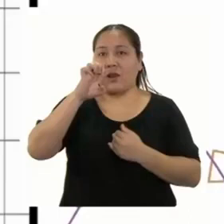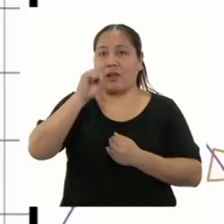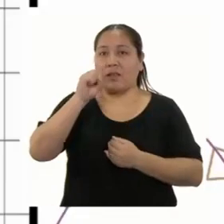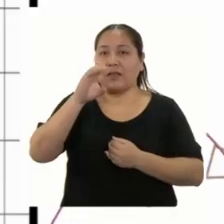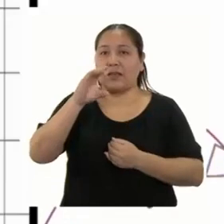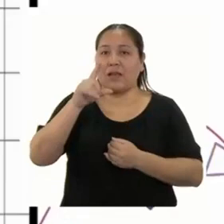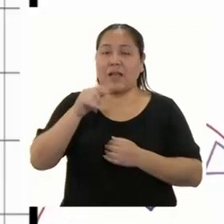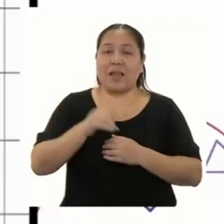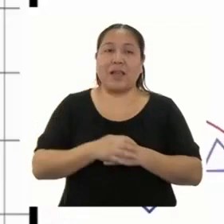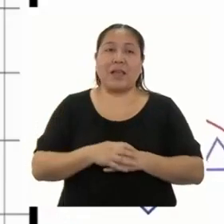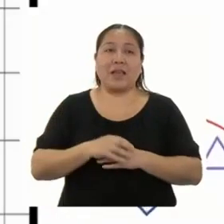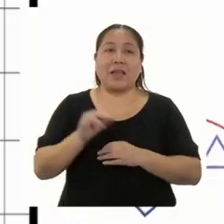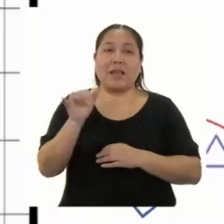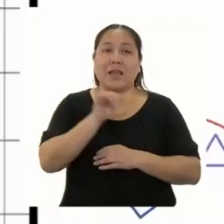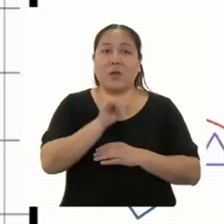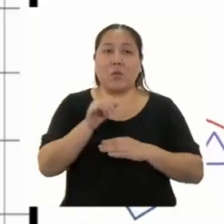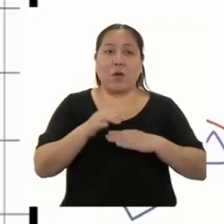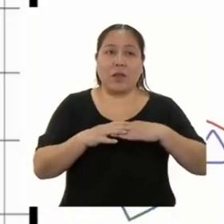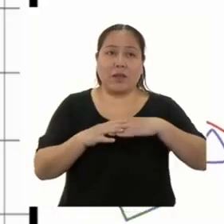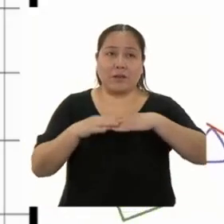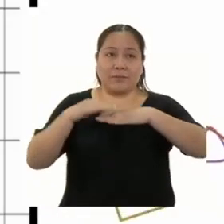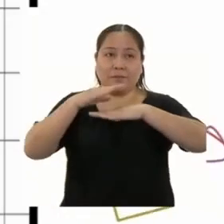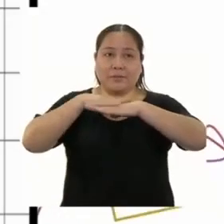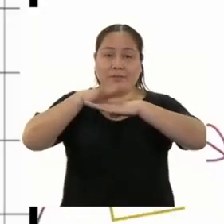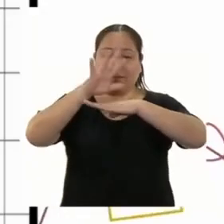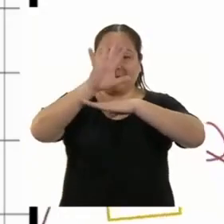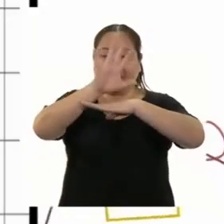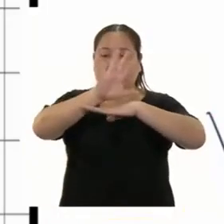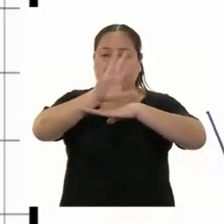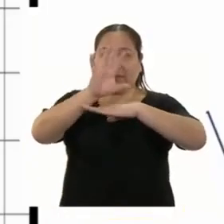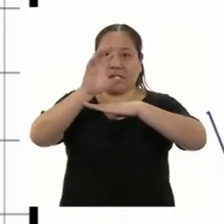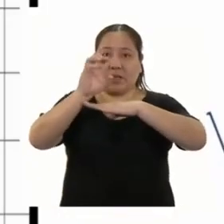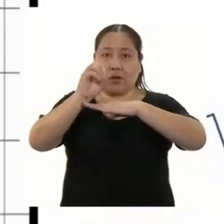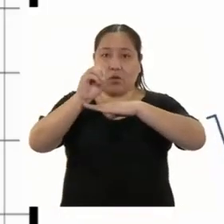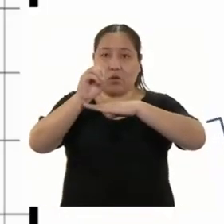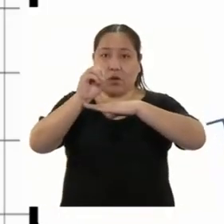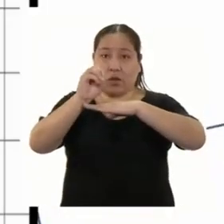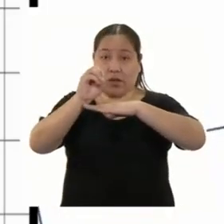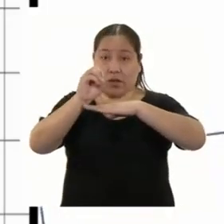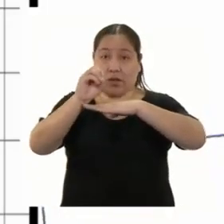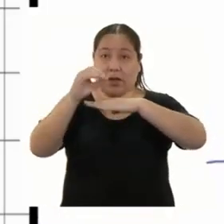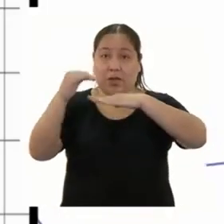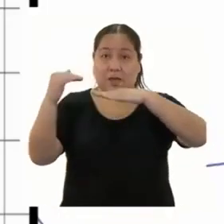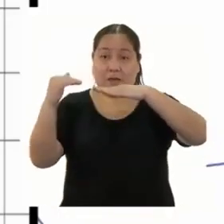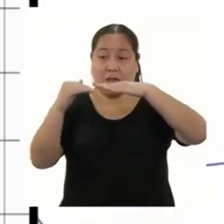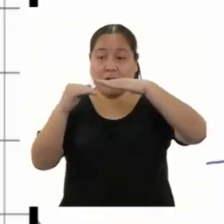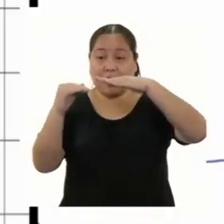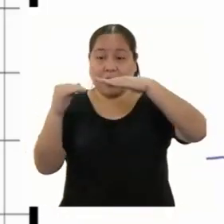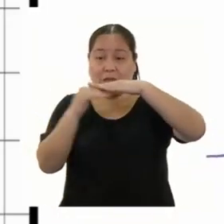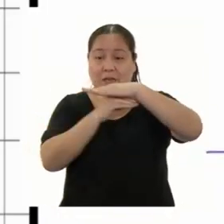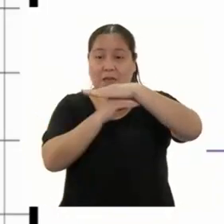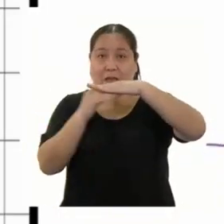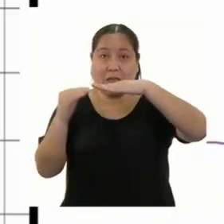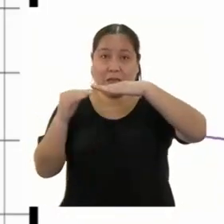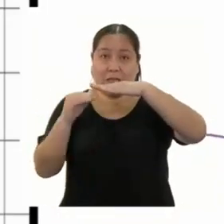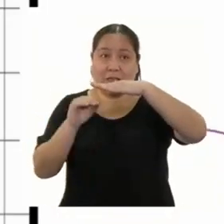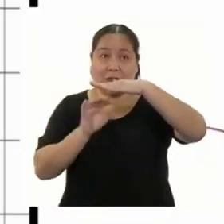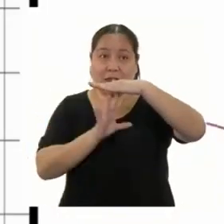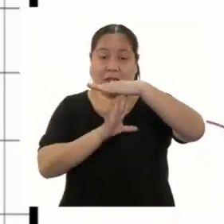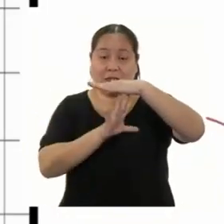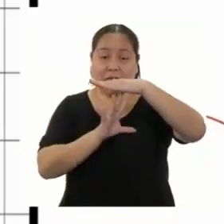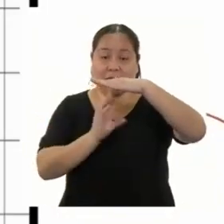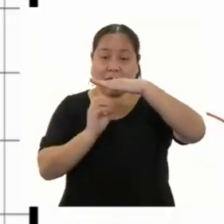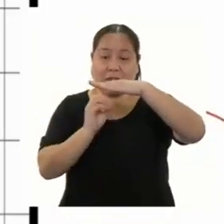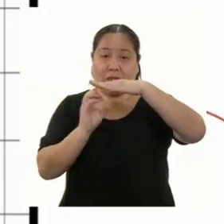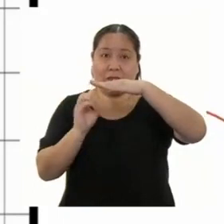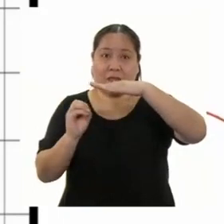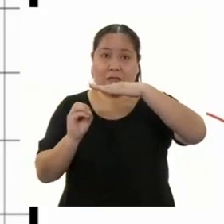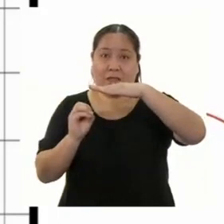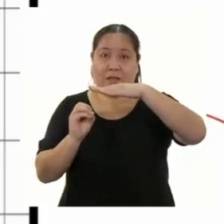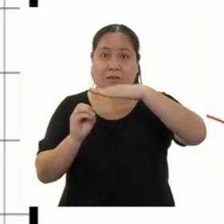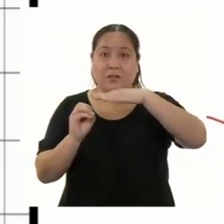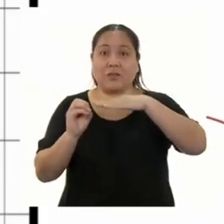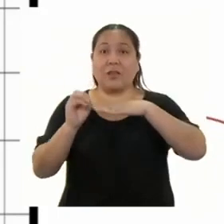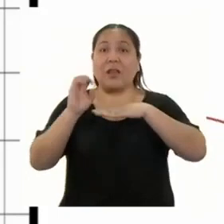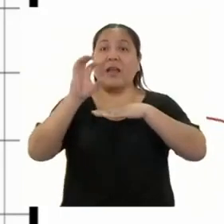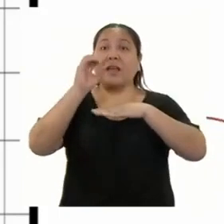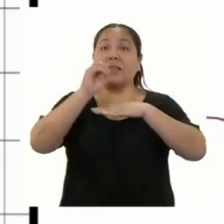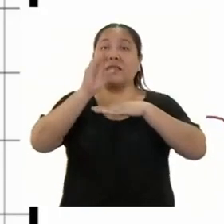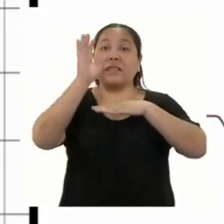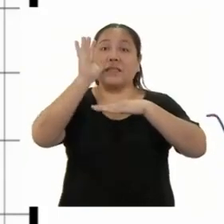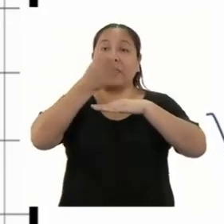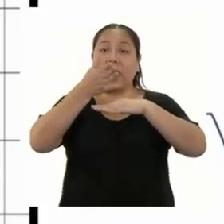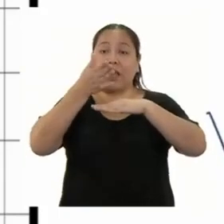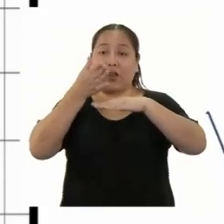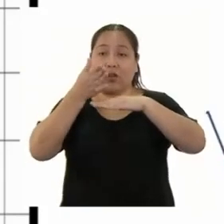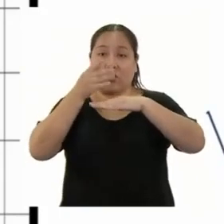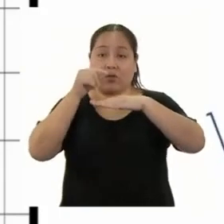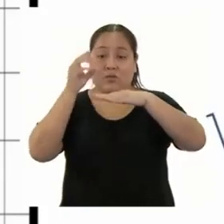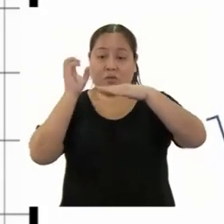es igual a 50 entre 500. sí. Y si simplificamos un